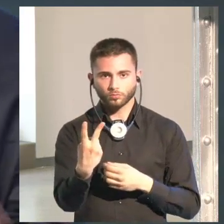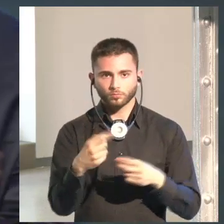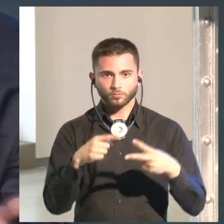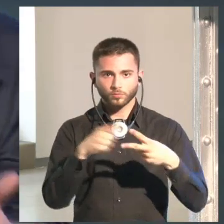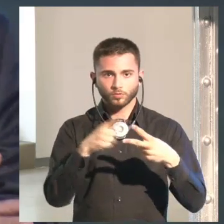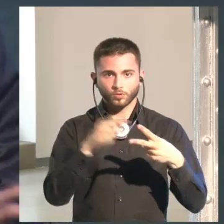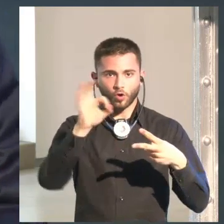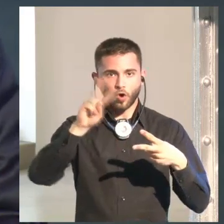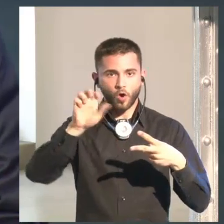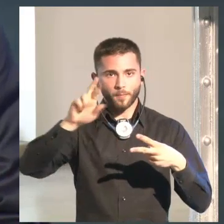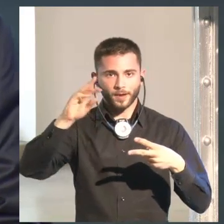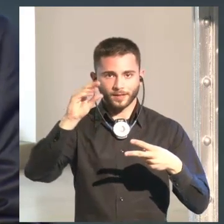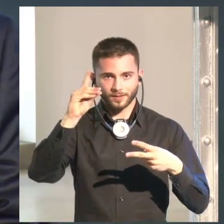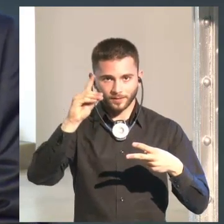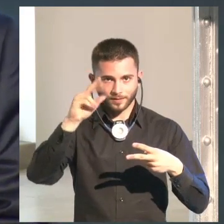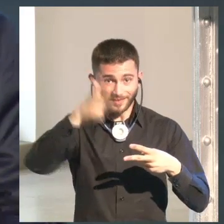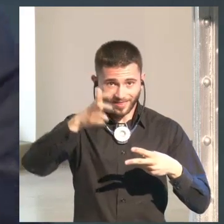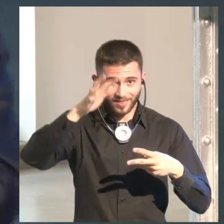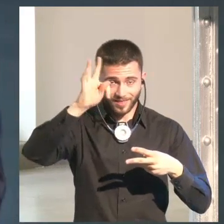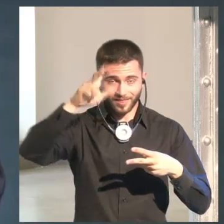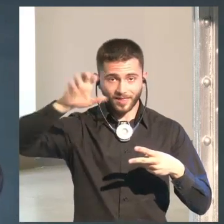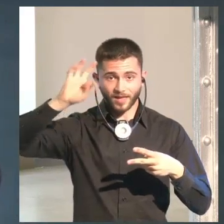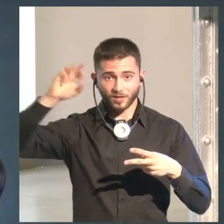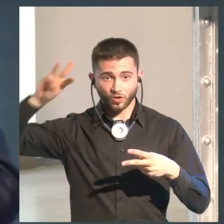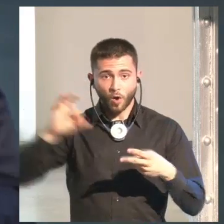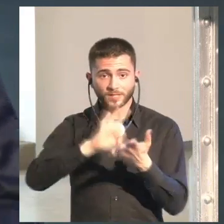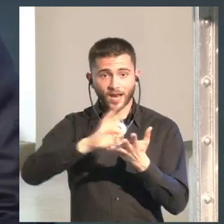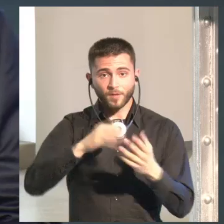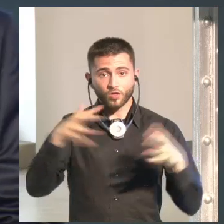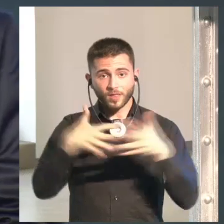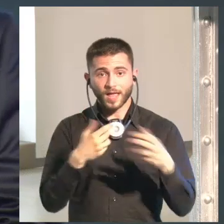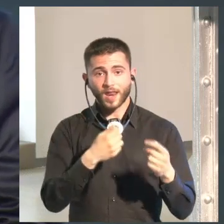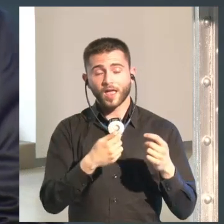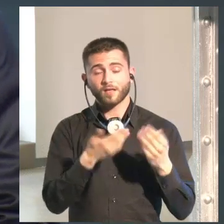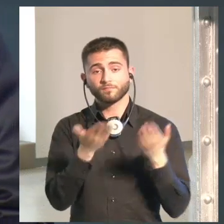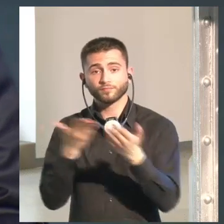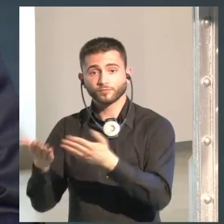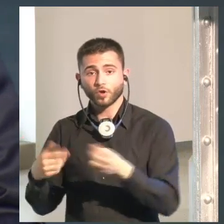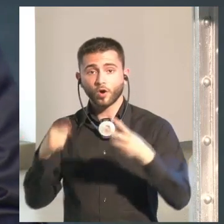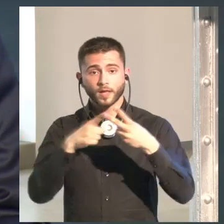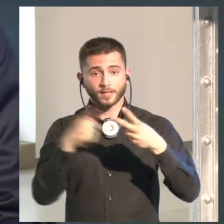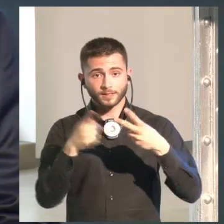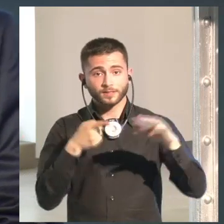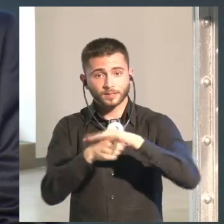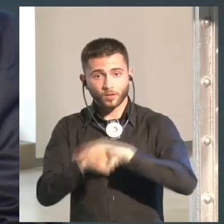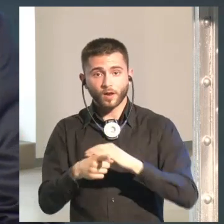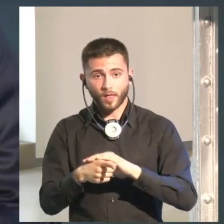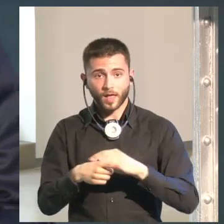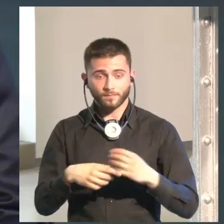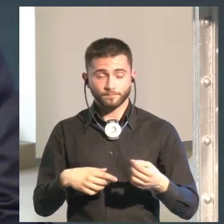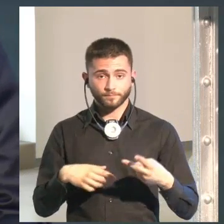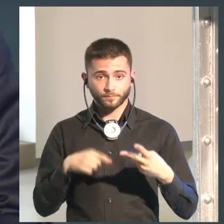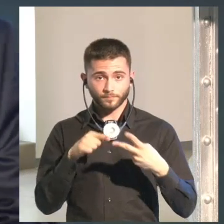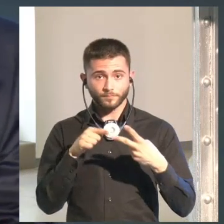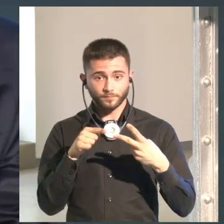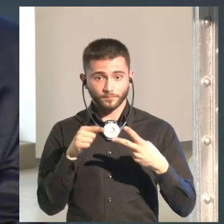over the top o que ofrecen servicios sobre Internet, y las operadoras de telecomunicaciones. Y esta situación, en lo que respecta a